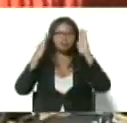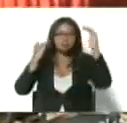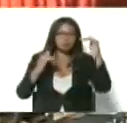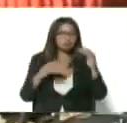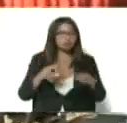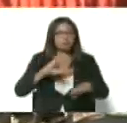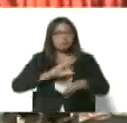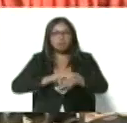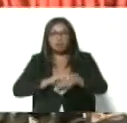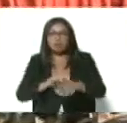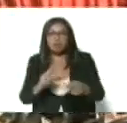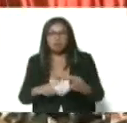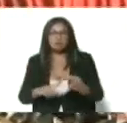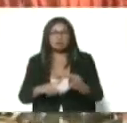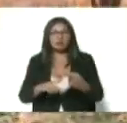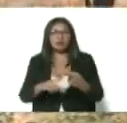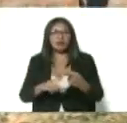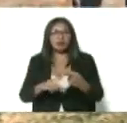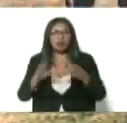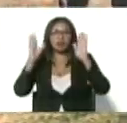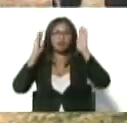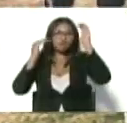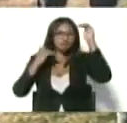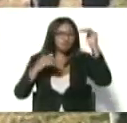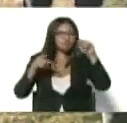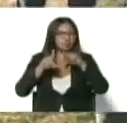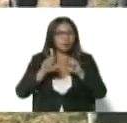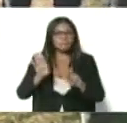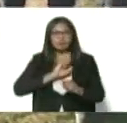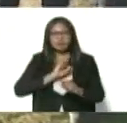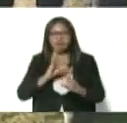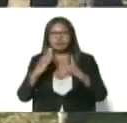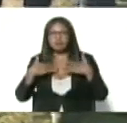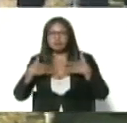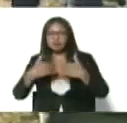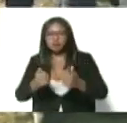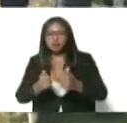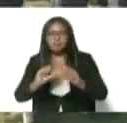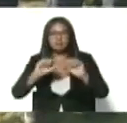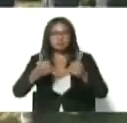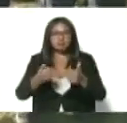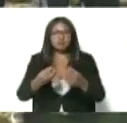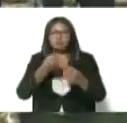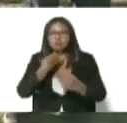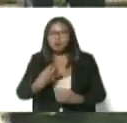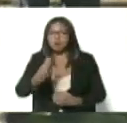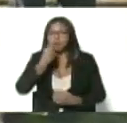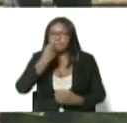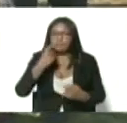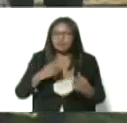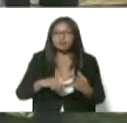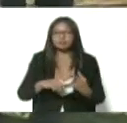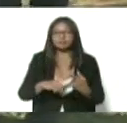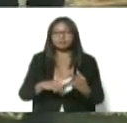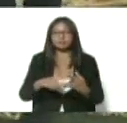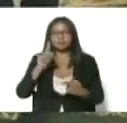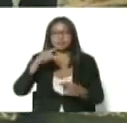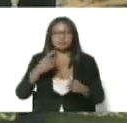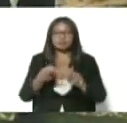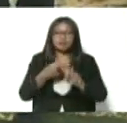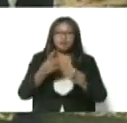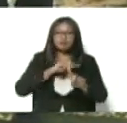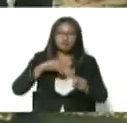médica la atención propiamente de su salud empezando por la buena alimentación además de eso tenemos